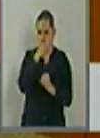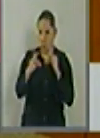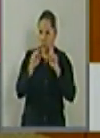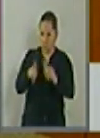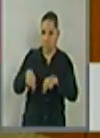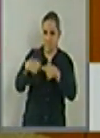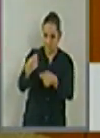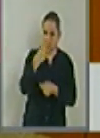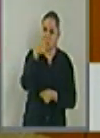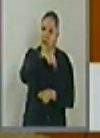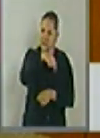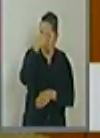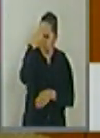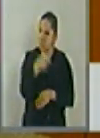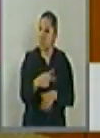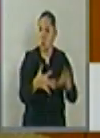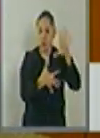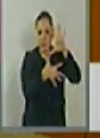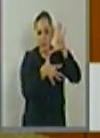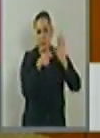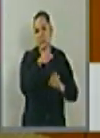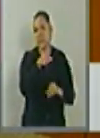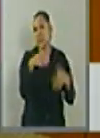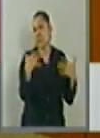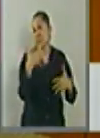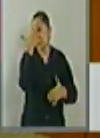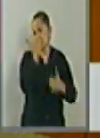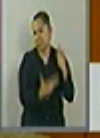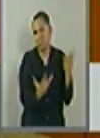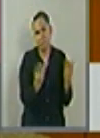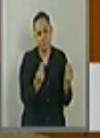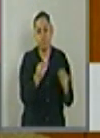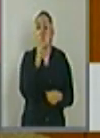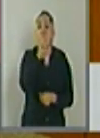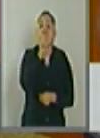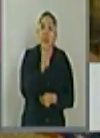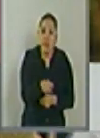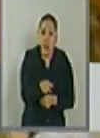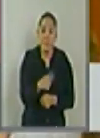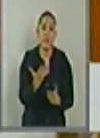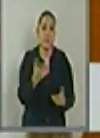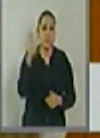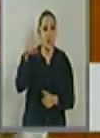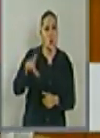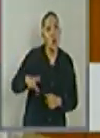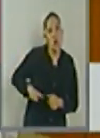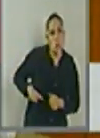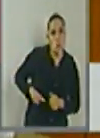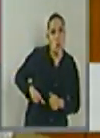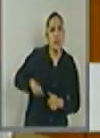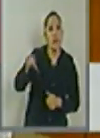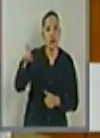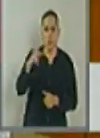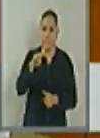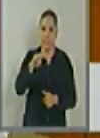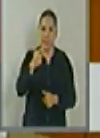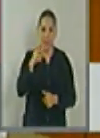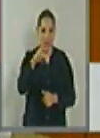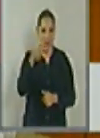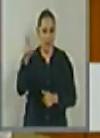Tuvimos también, preocupantemente, la grosera intromisión del gobierno a través de la